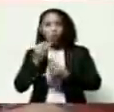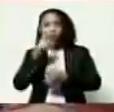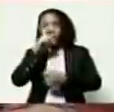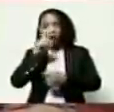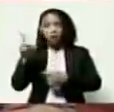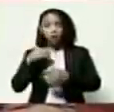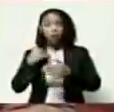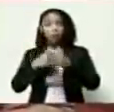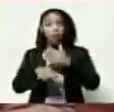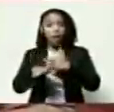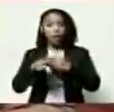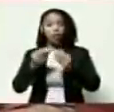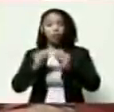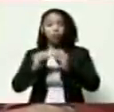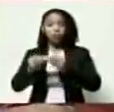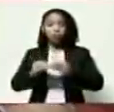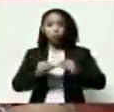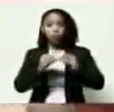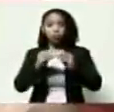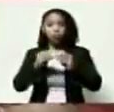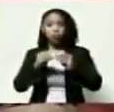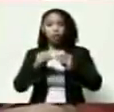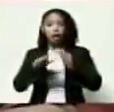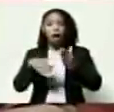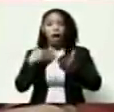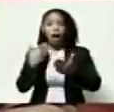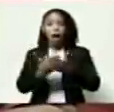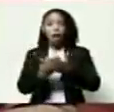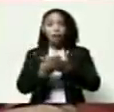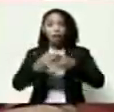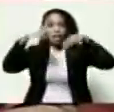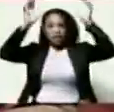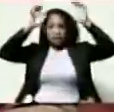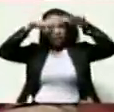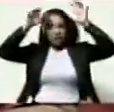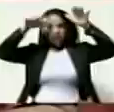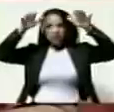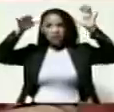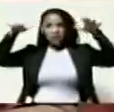pasarle una maquinita, hasta que cayó el palo de agua.